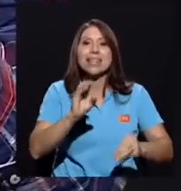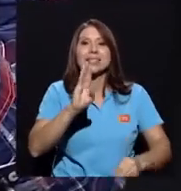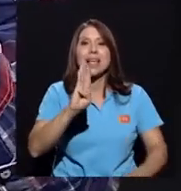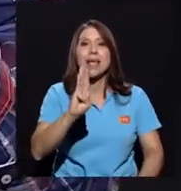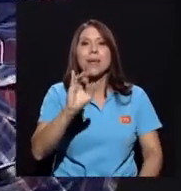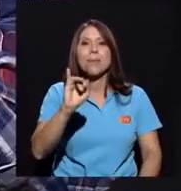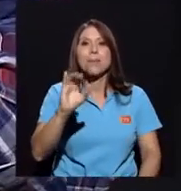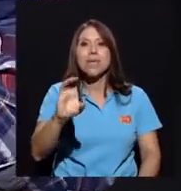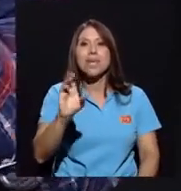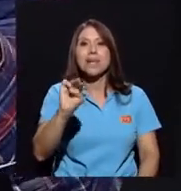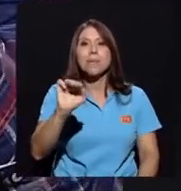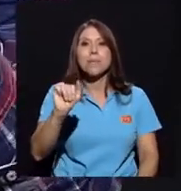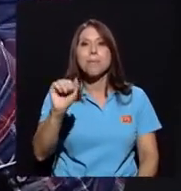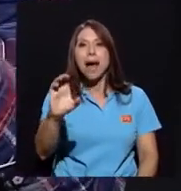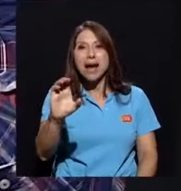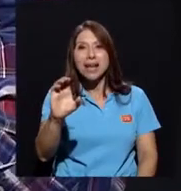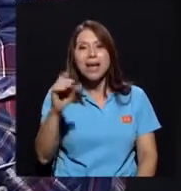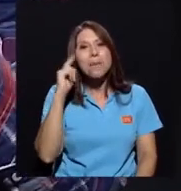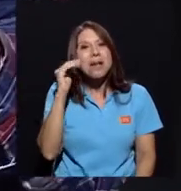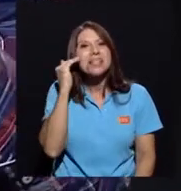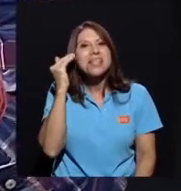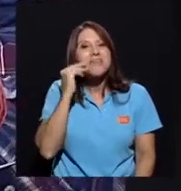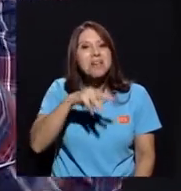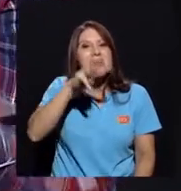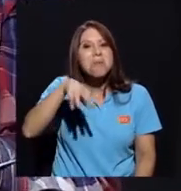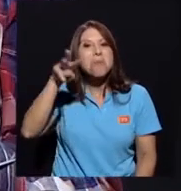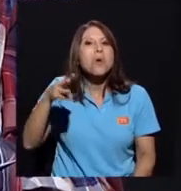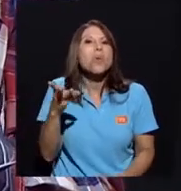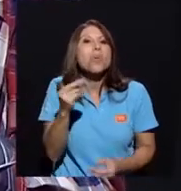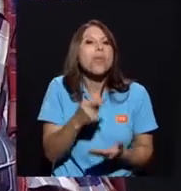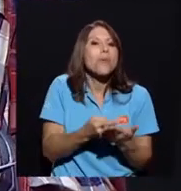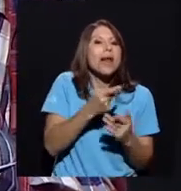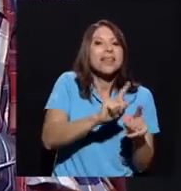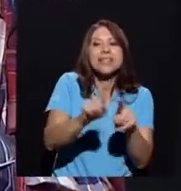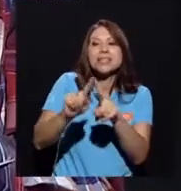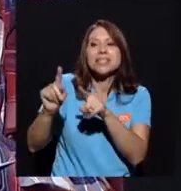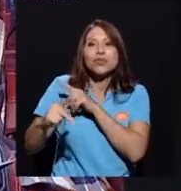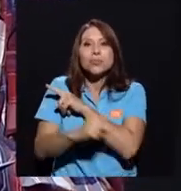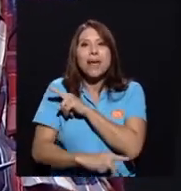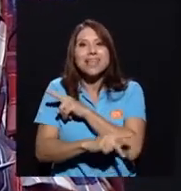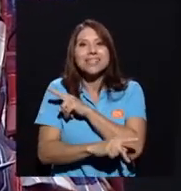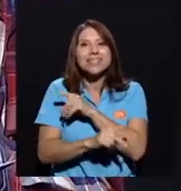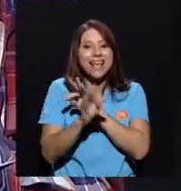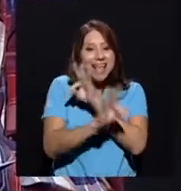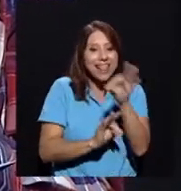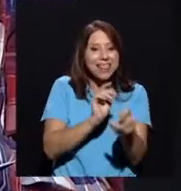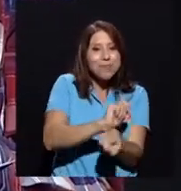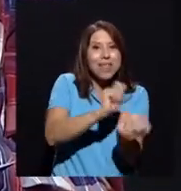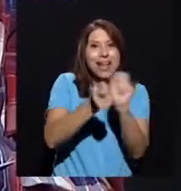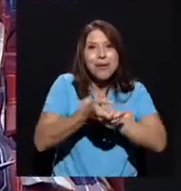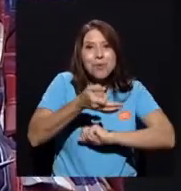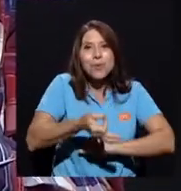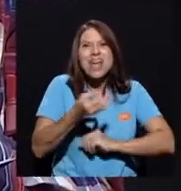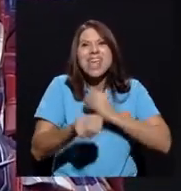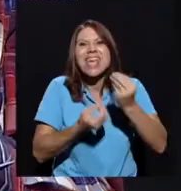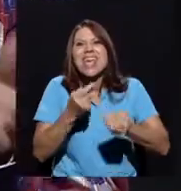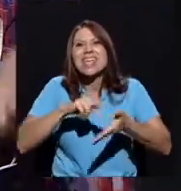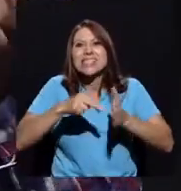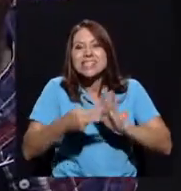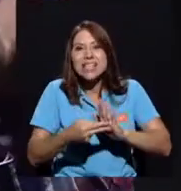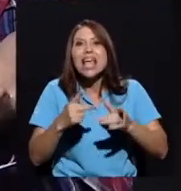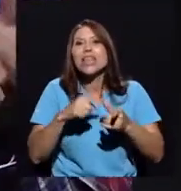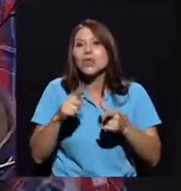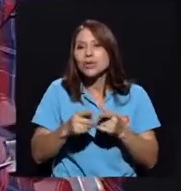en distintos países y que nos dice eso de si el tipo de cambio está bien o está mal ese es un curso que yo te diría bastante balanceado en ese